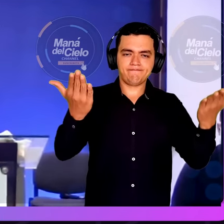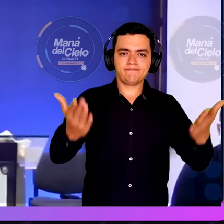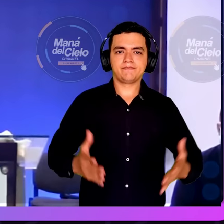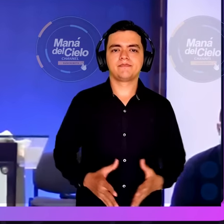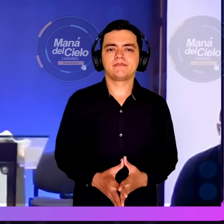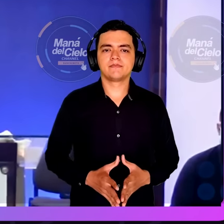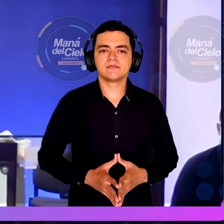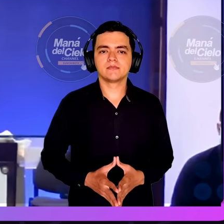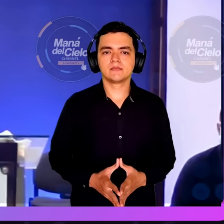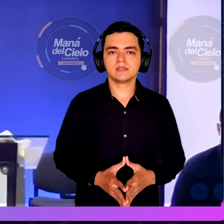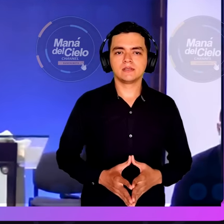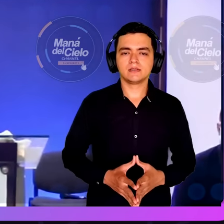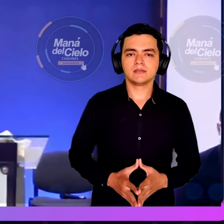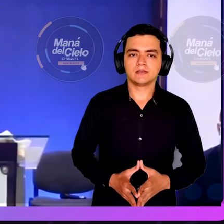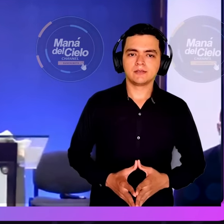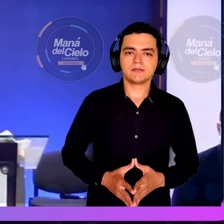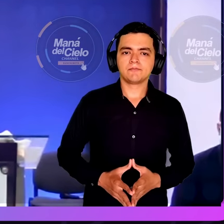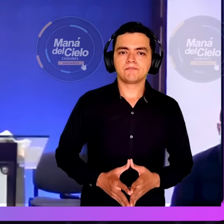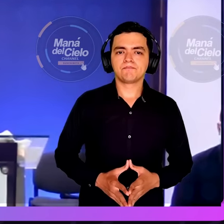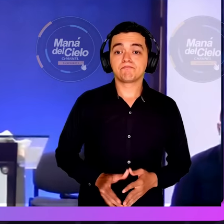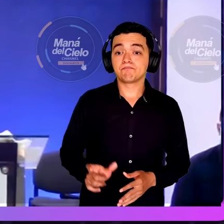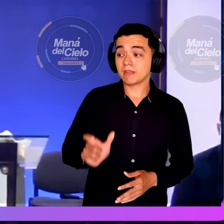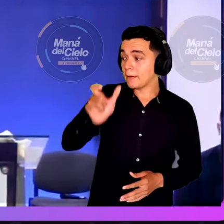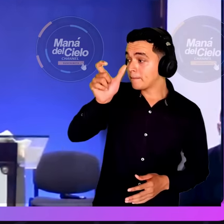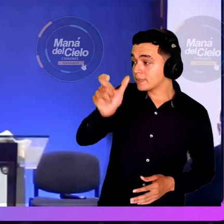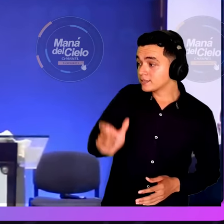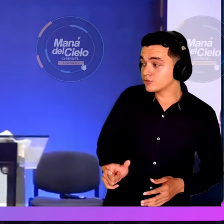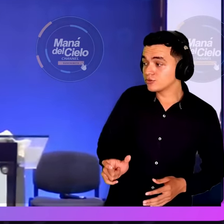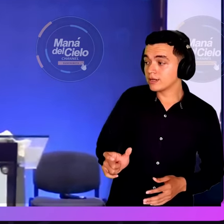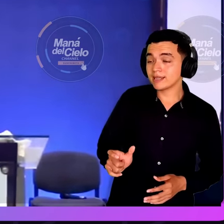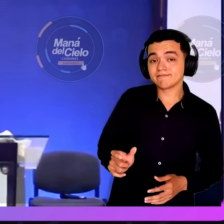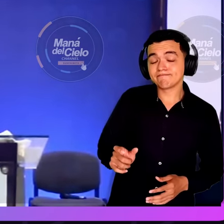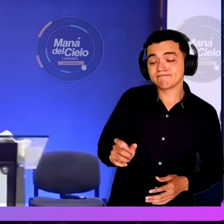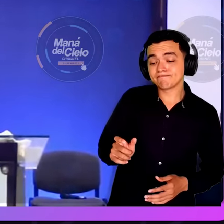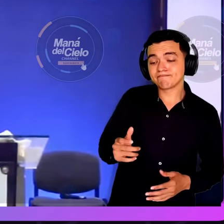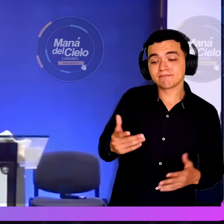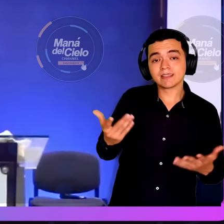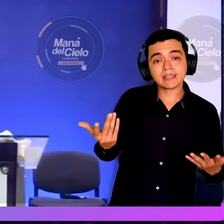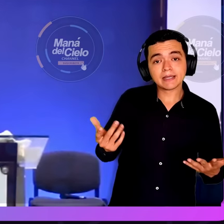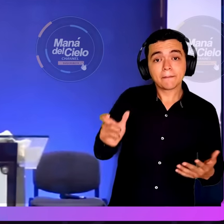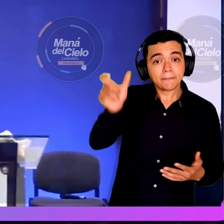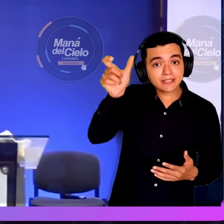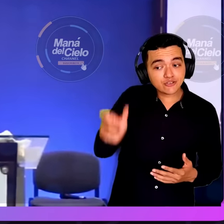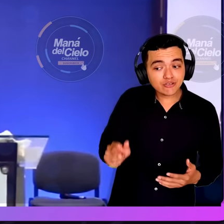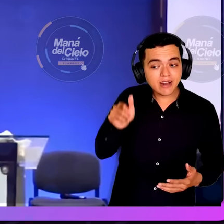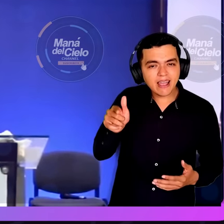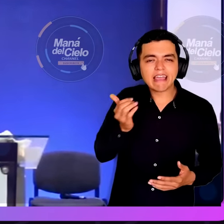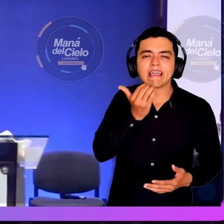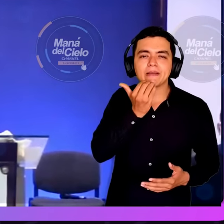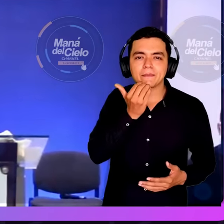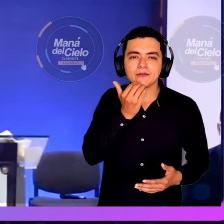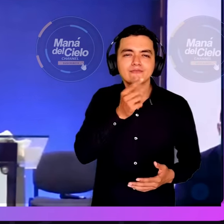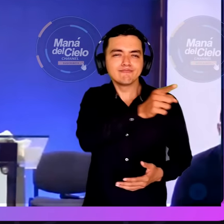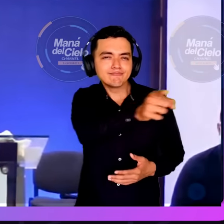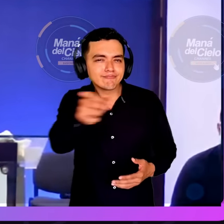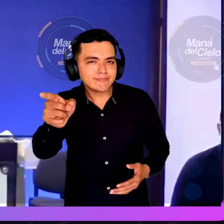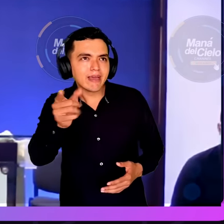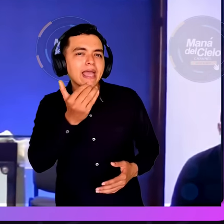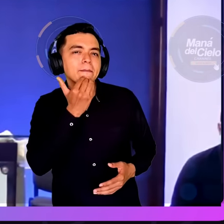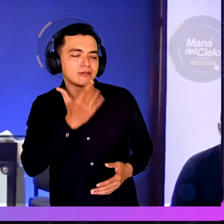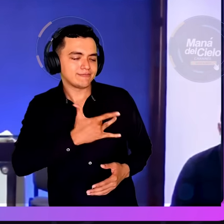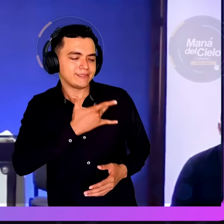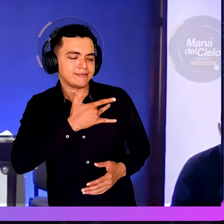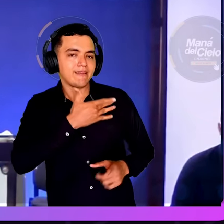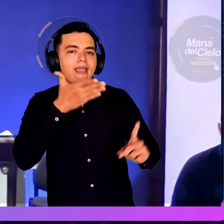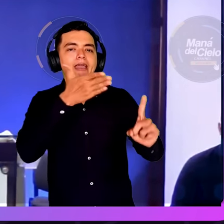mi vida, yo quiero avivamiento en lo que yo haga. Señor, ¿qué impide? Y el Señor le dice a uno: ¿estás dispuesto a dejar lo que te diga que tienes que